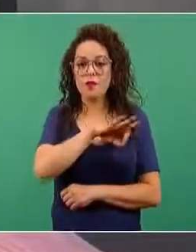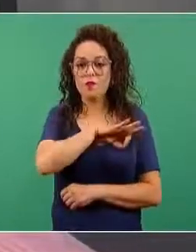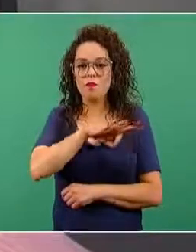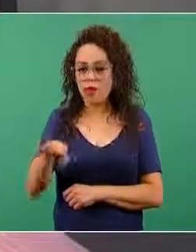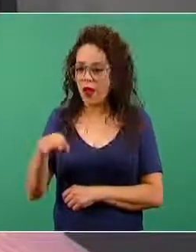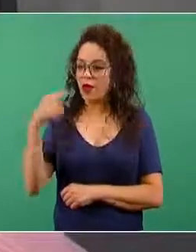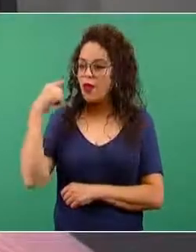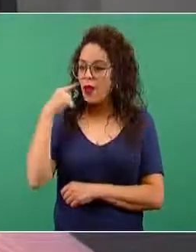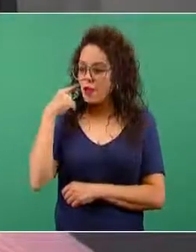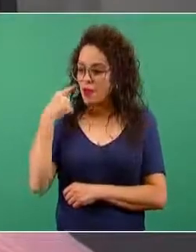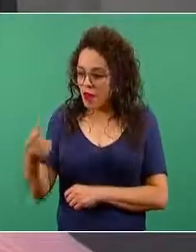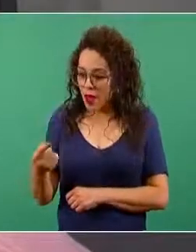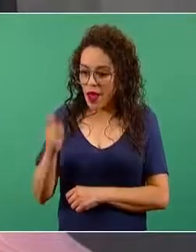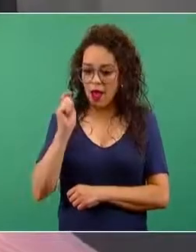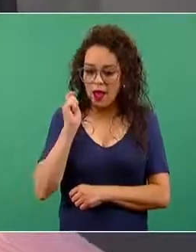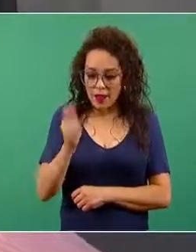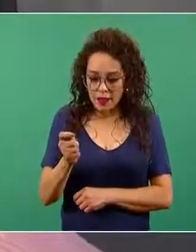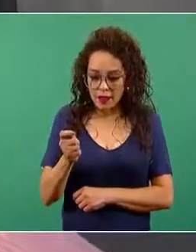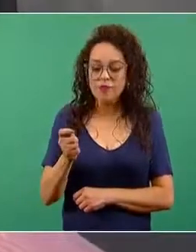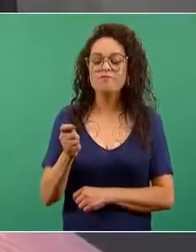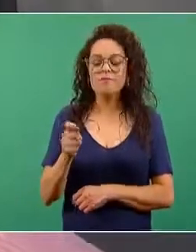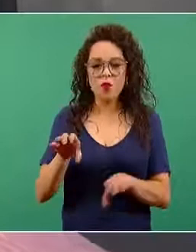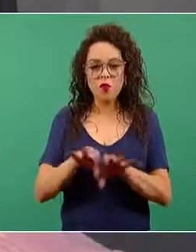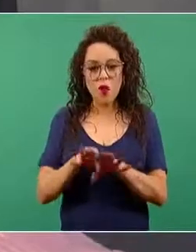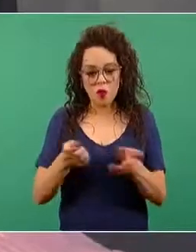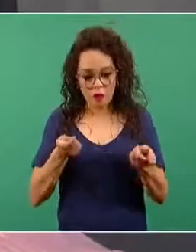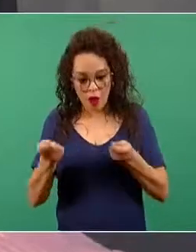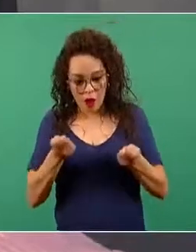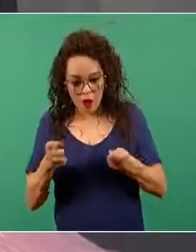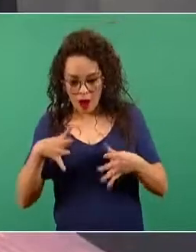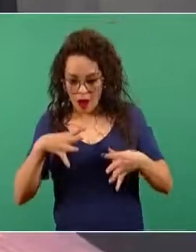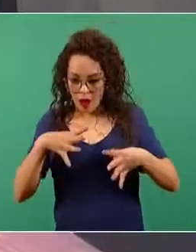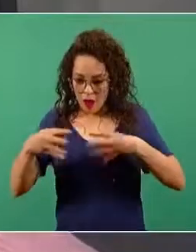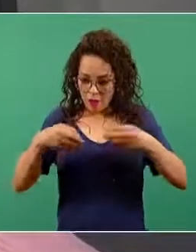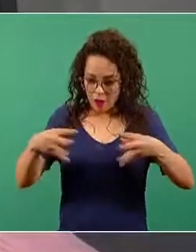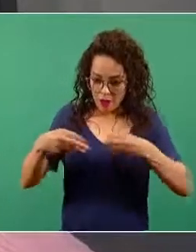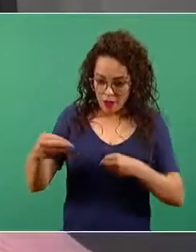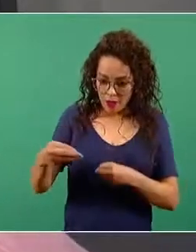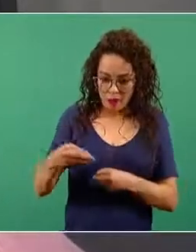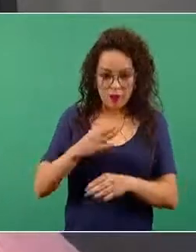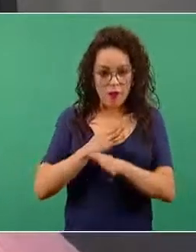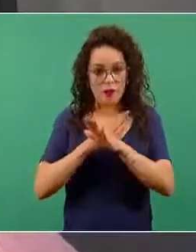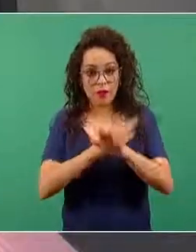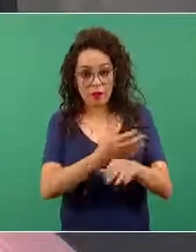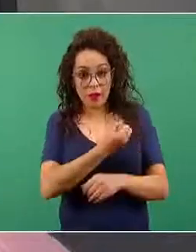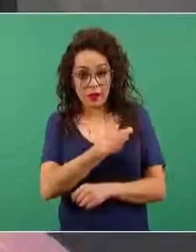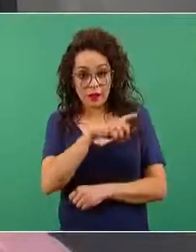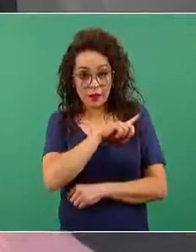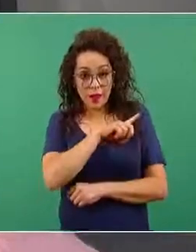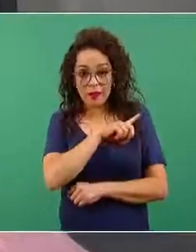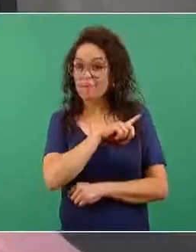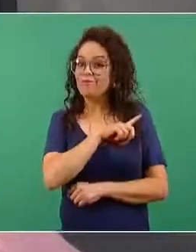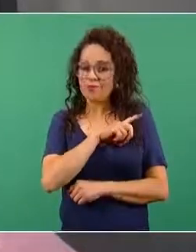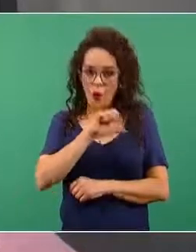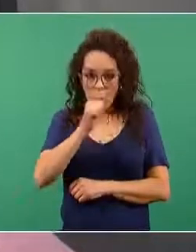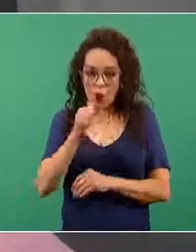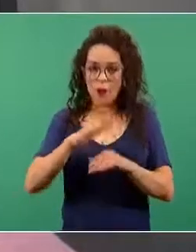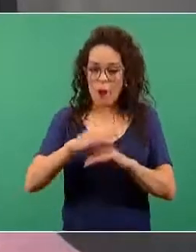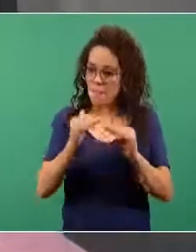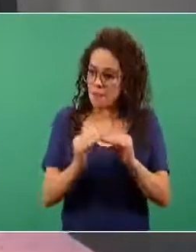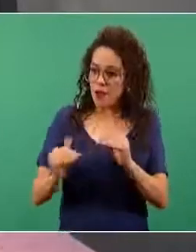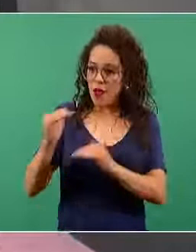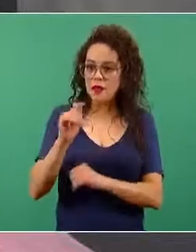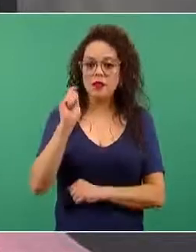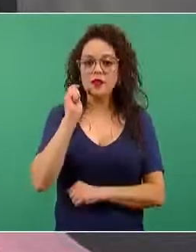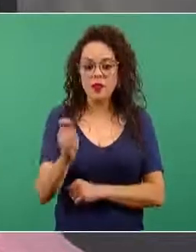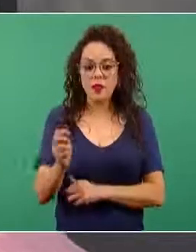oportunidad en términos del manejo de la epidemia, más allá de la protección de la salud, y es la reincorporación de actividades sociales que